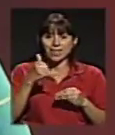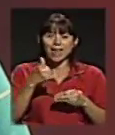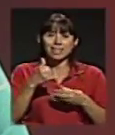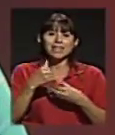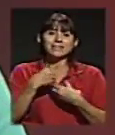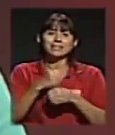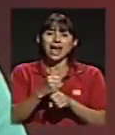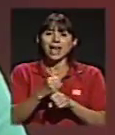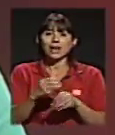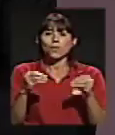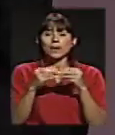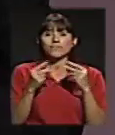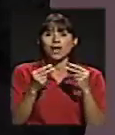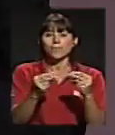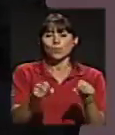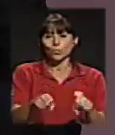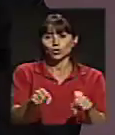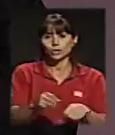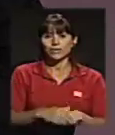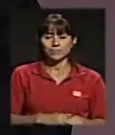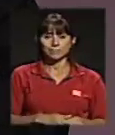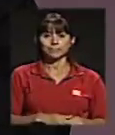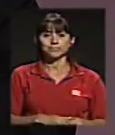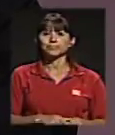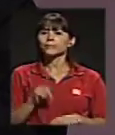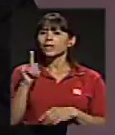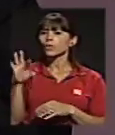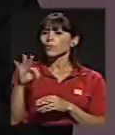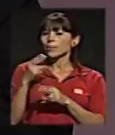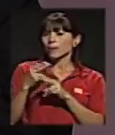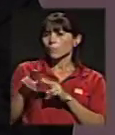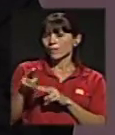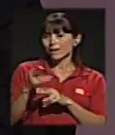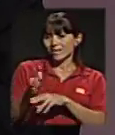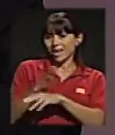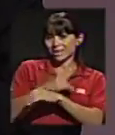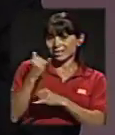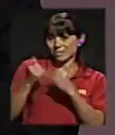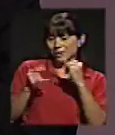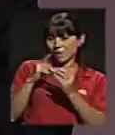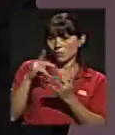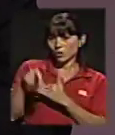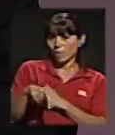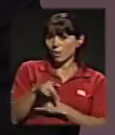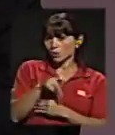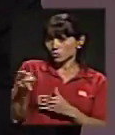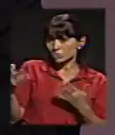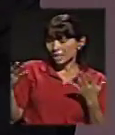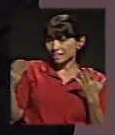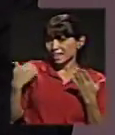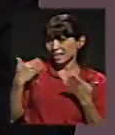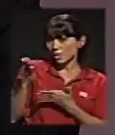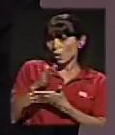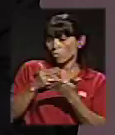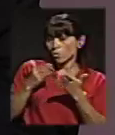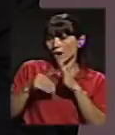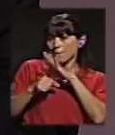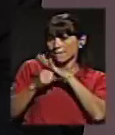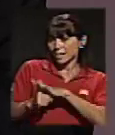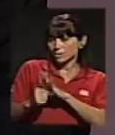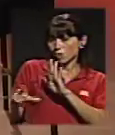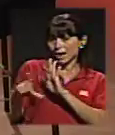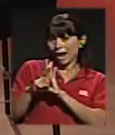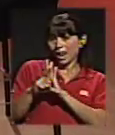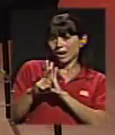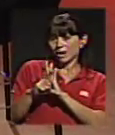vicios, ¿verdad? De una manera muy breve y antes de terminar el programa, ¿ustedes han tenido algún tipo de presión legal a partir de las denuncias que